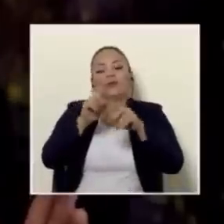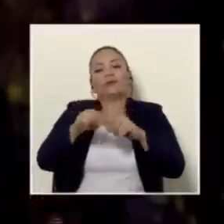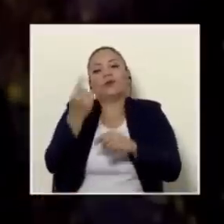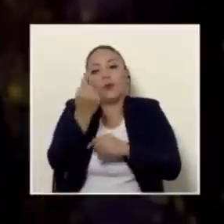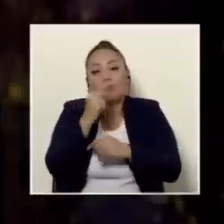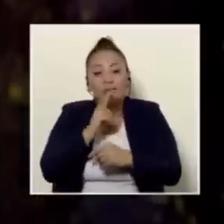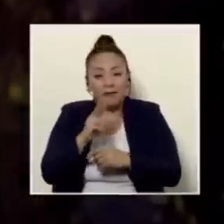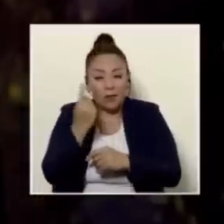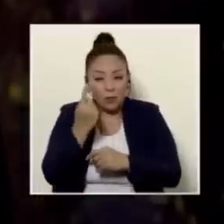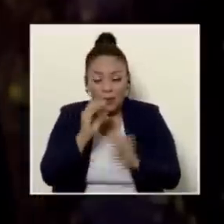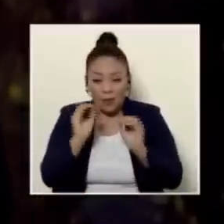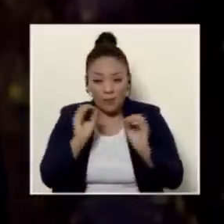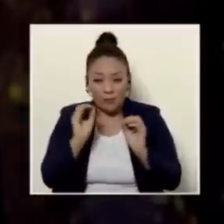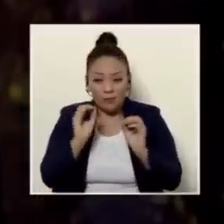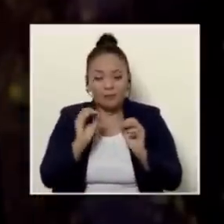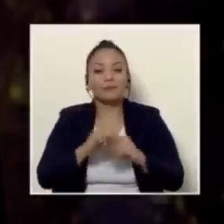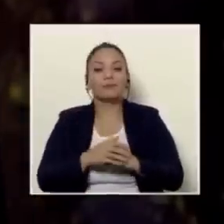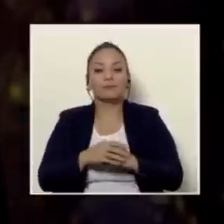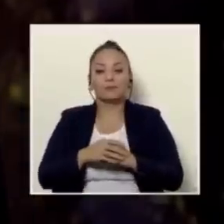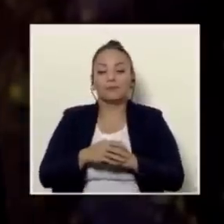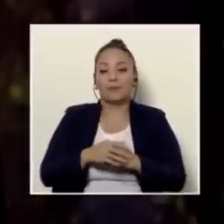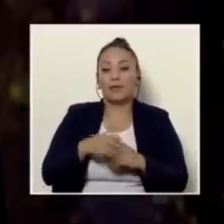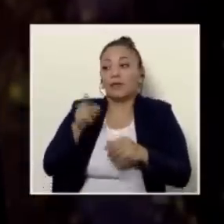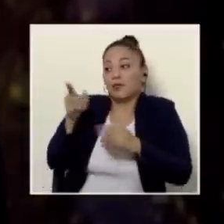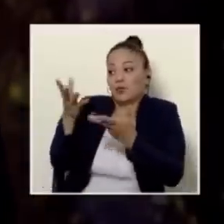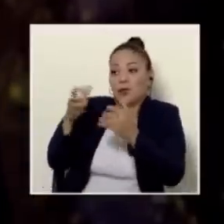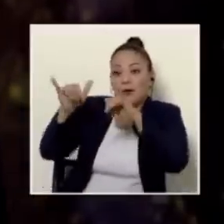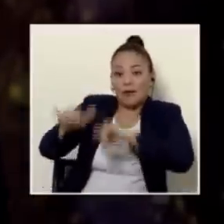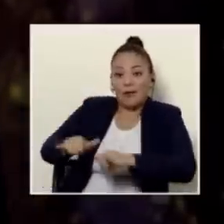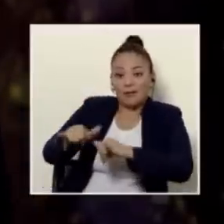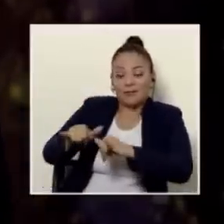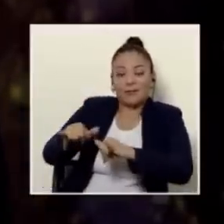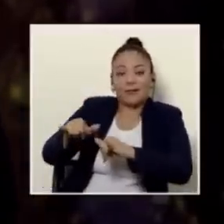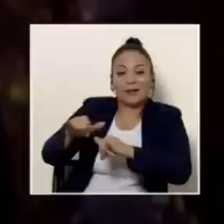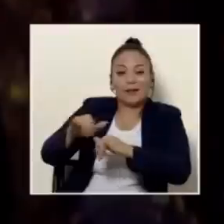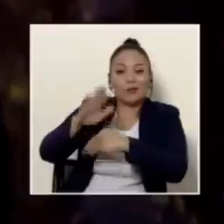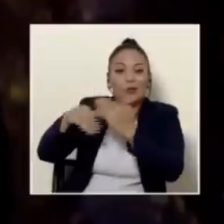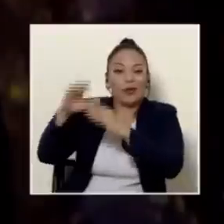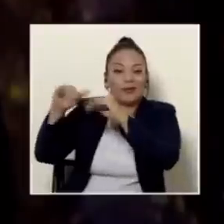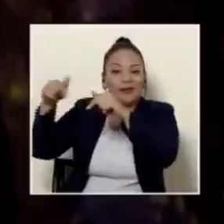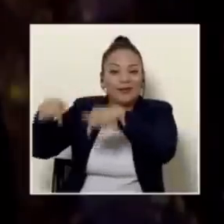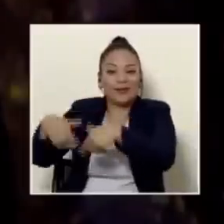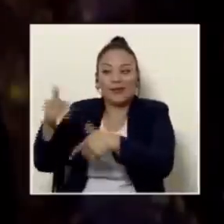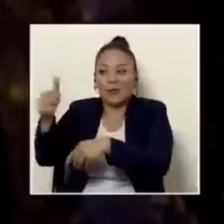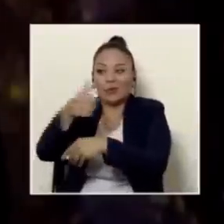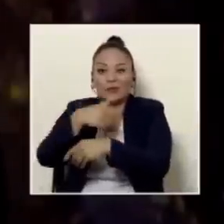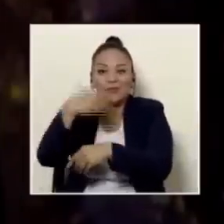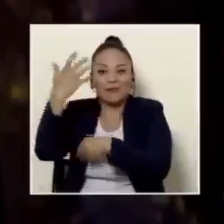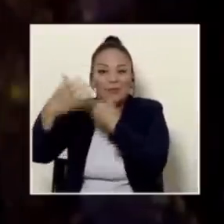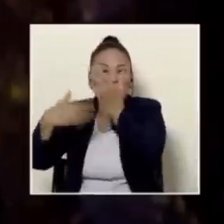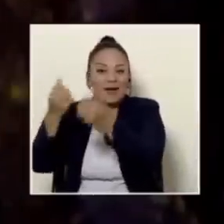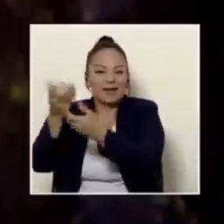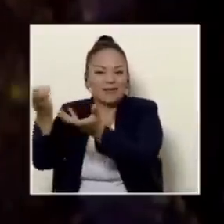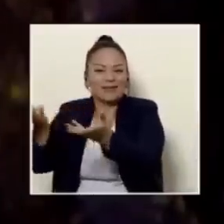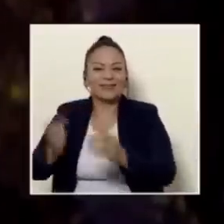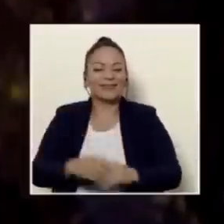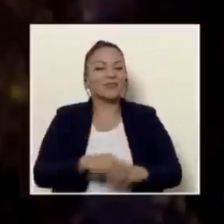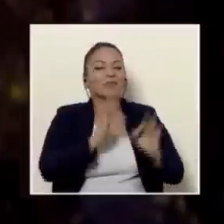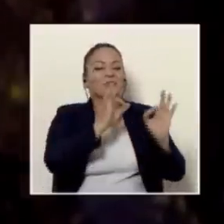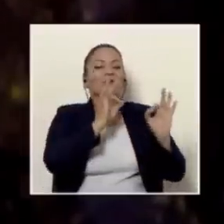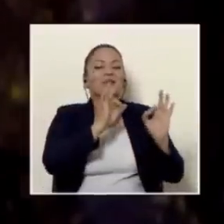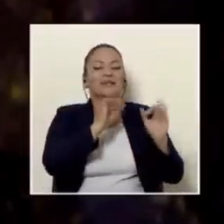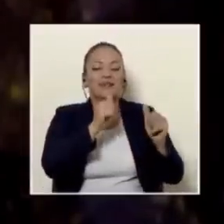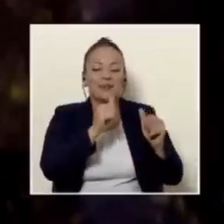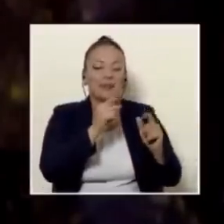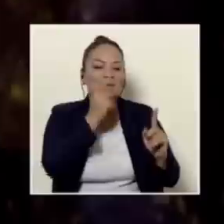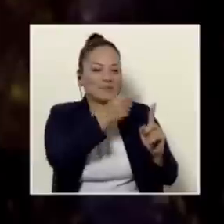solamente es una por medio, ¿verdad, señor presidente? Y si usted se quiere quedar toda la tarde aquí, usted solo, de los otros se van a molestar. Ya, bueno, vamos